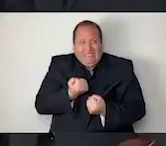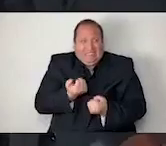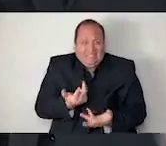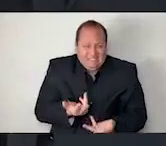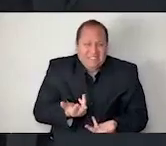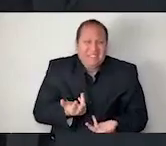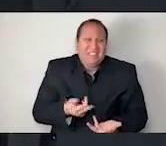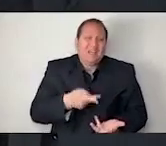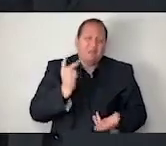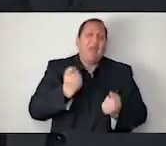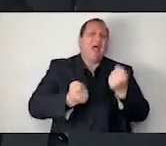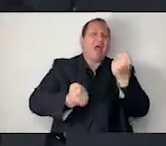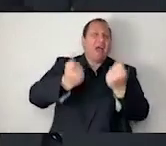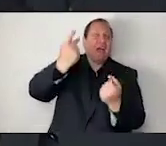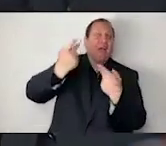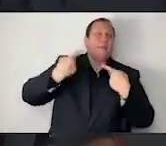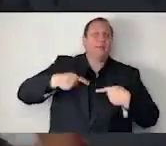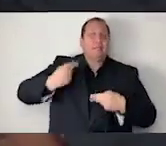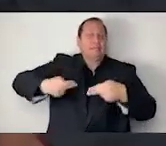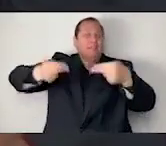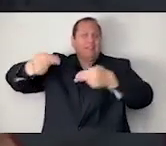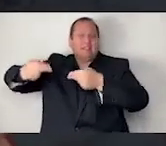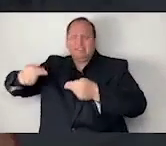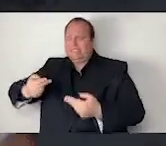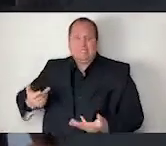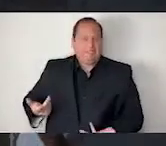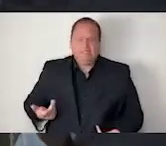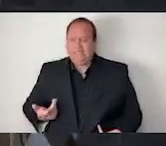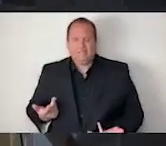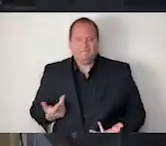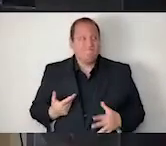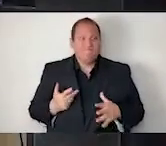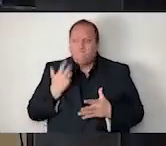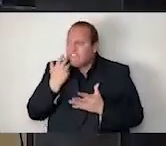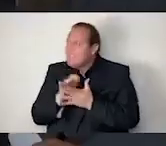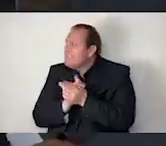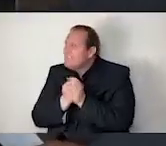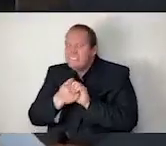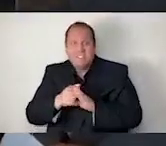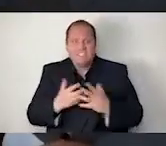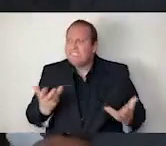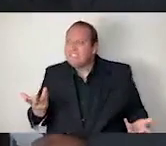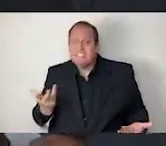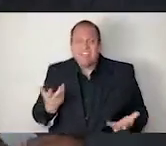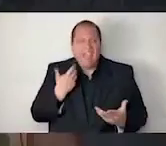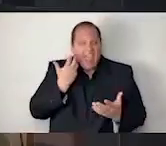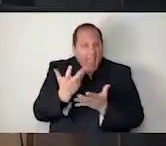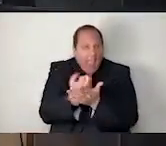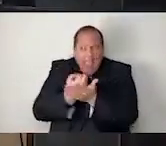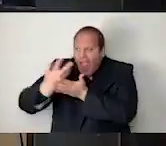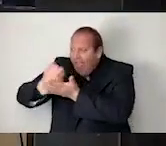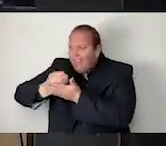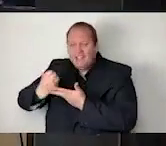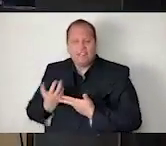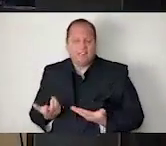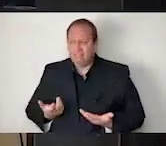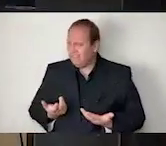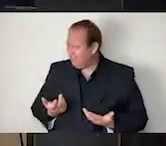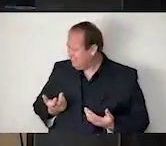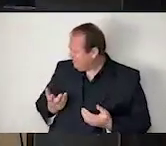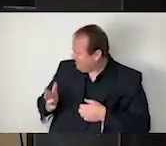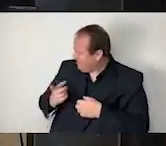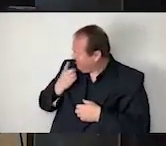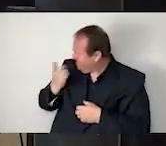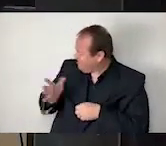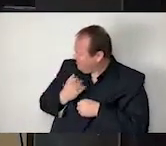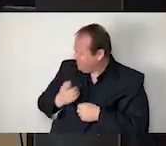esenciales la voracidad impulsando la valencia porque no lo digo porque no están preservando la